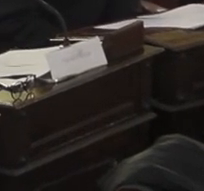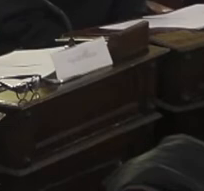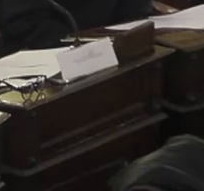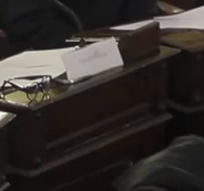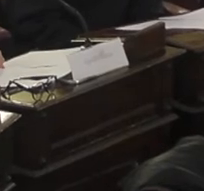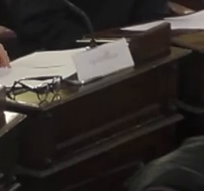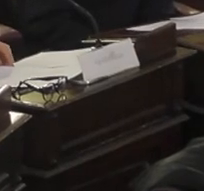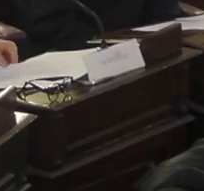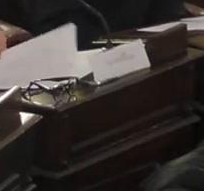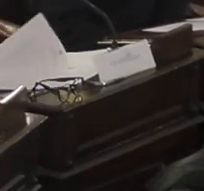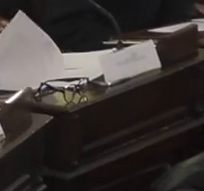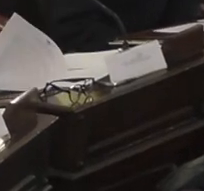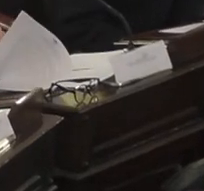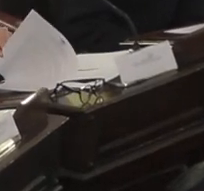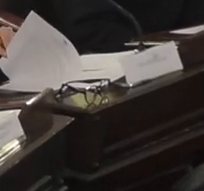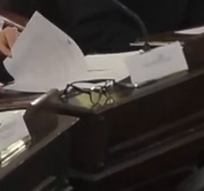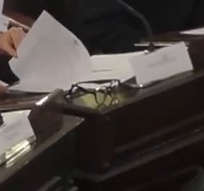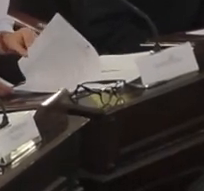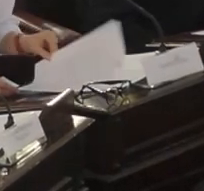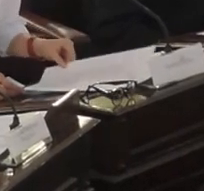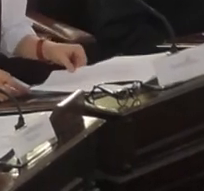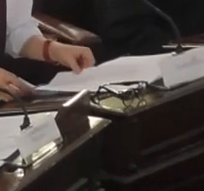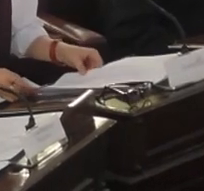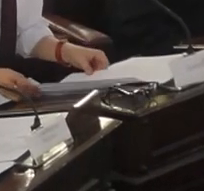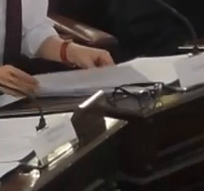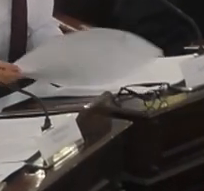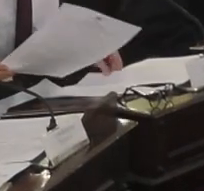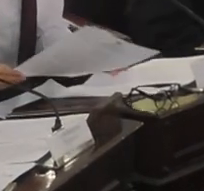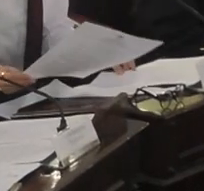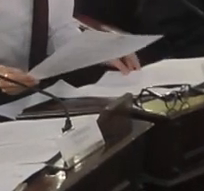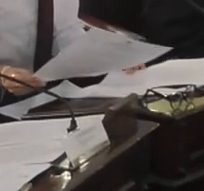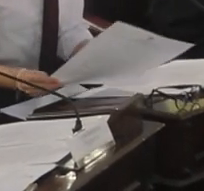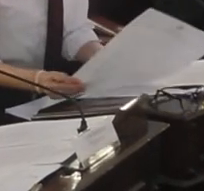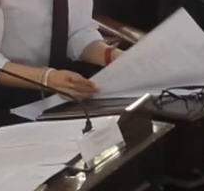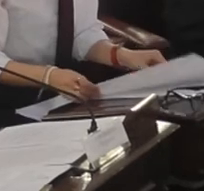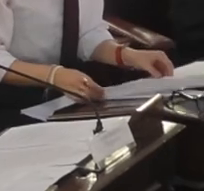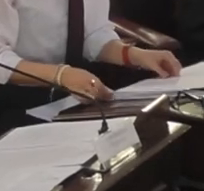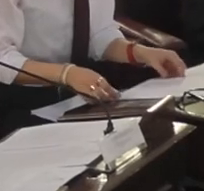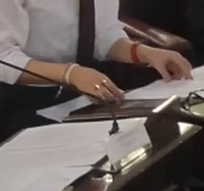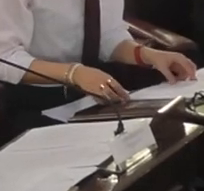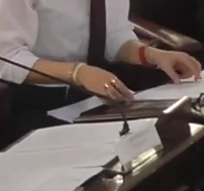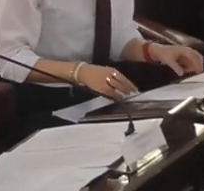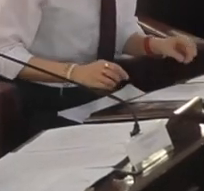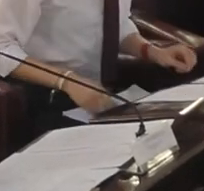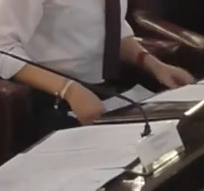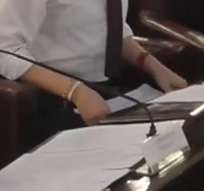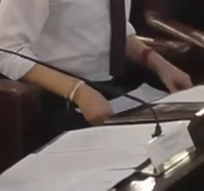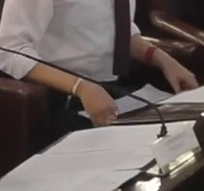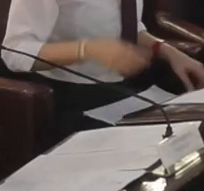la Escuela San José. El título del proyecto es Los talleres de proyección de vida en las escuelas secundarias.